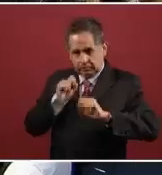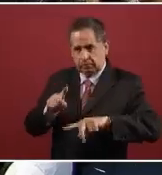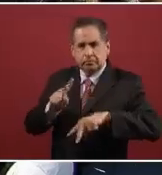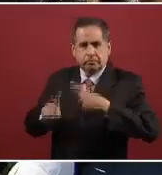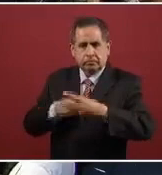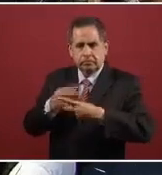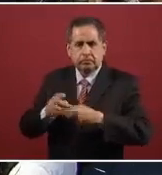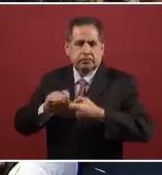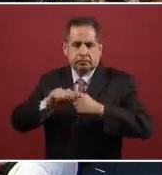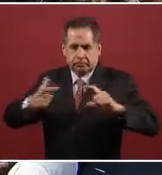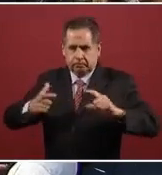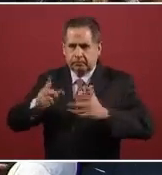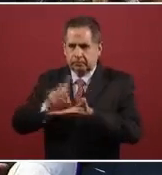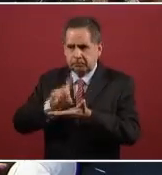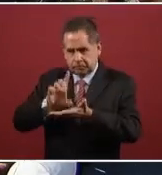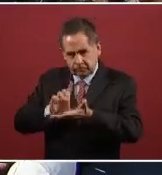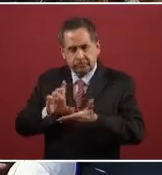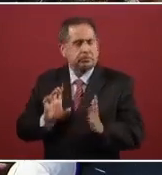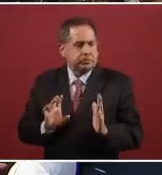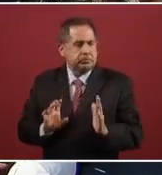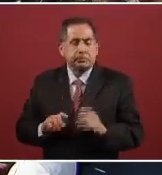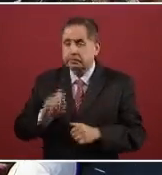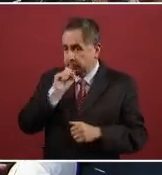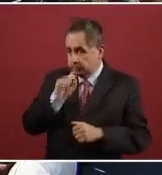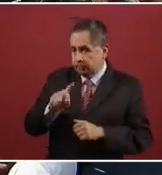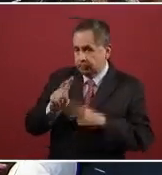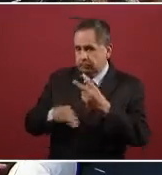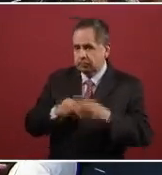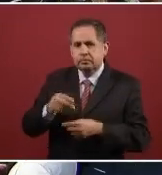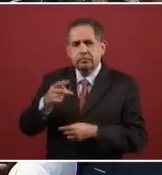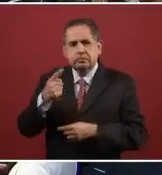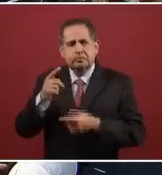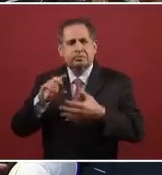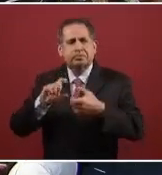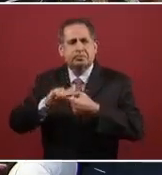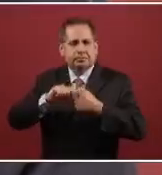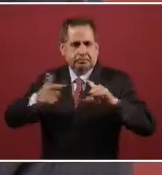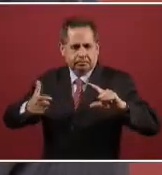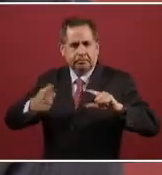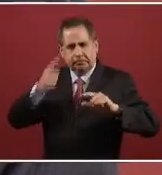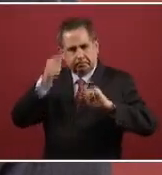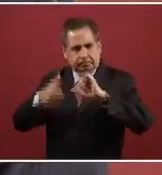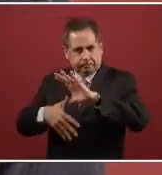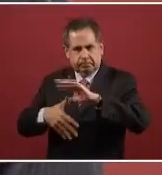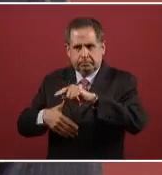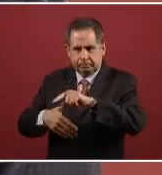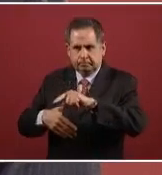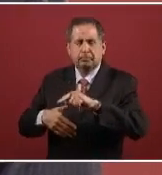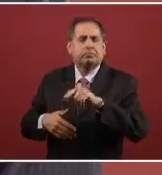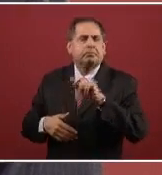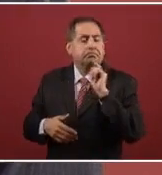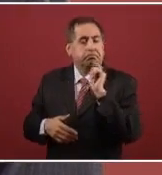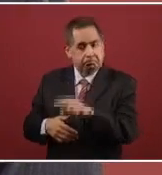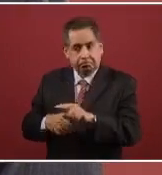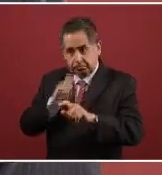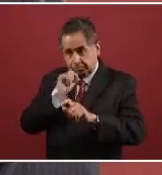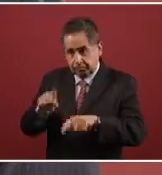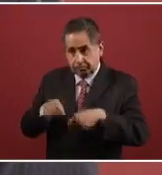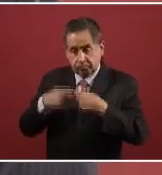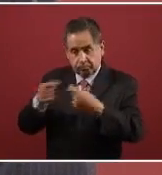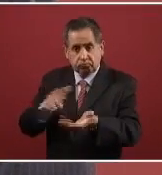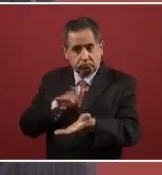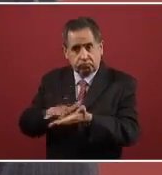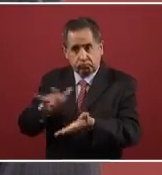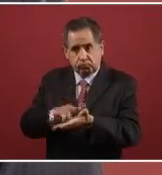los Paralímpicos o para Panamericanos, van a tener